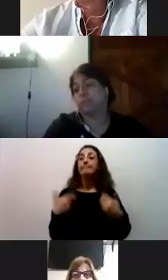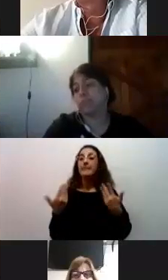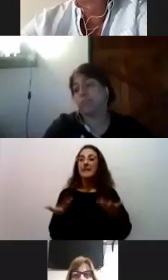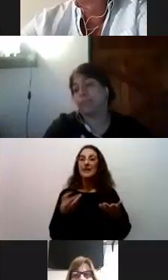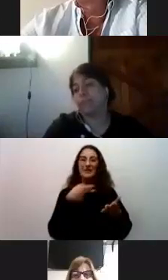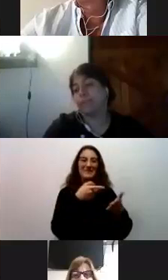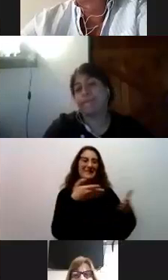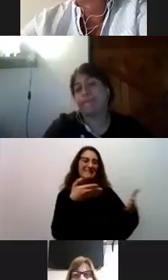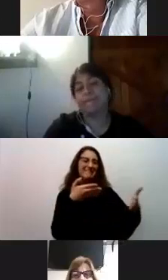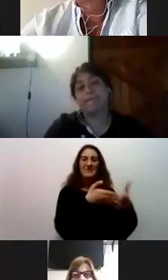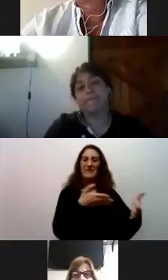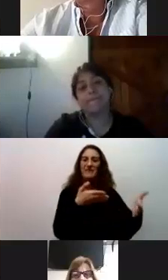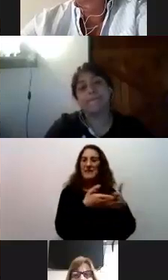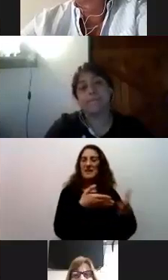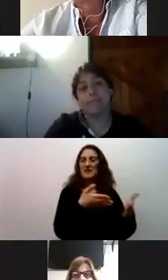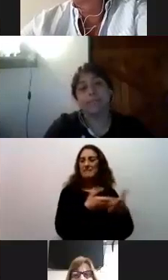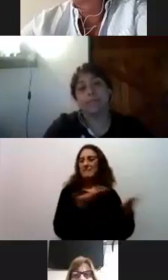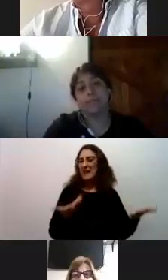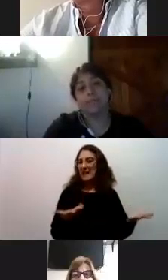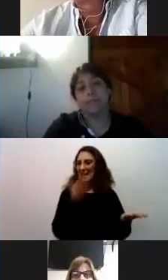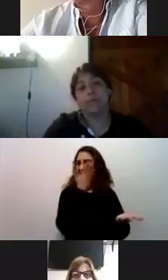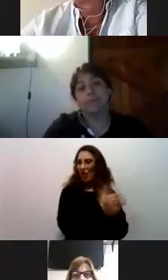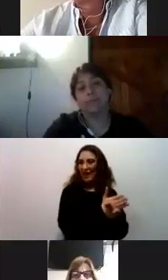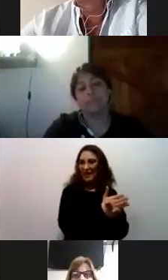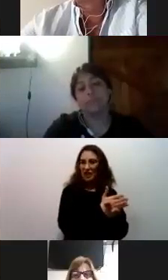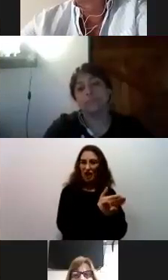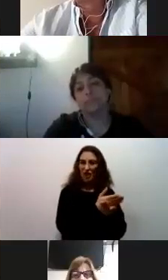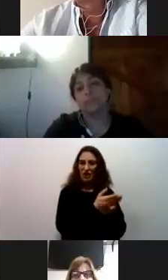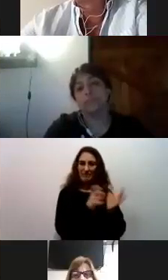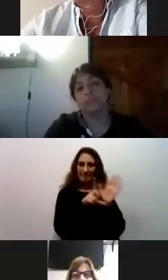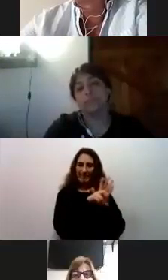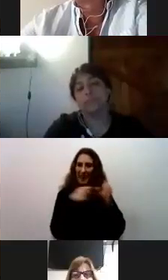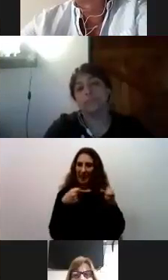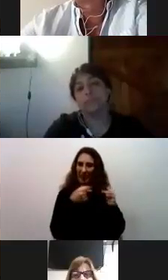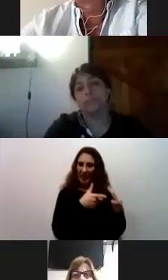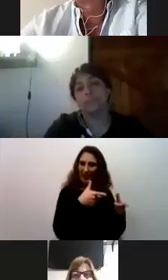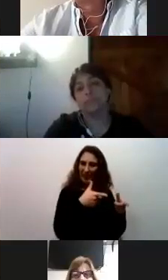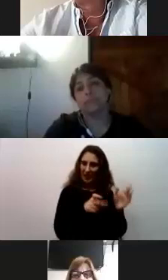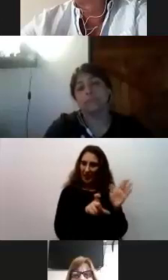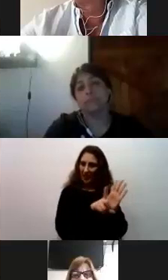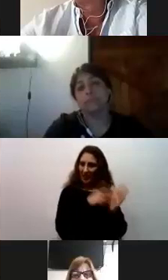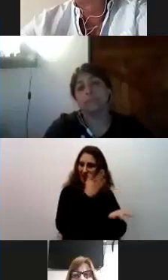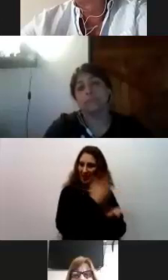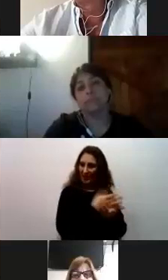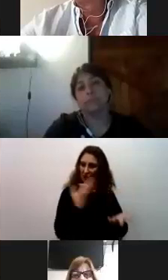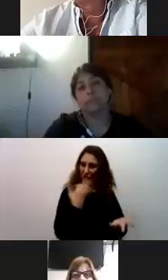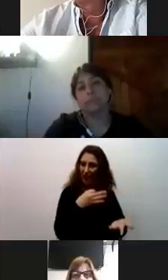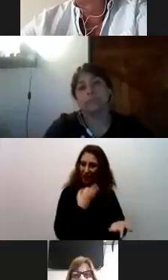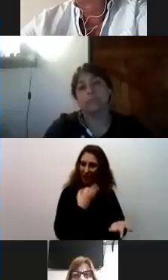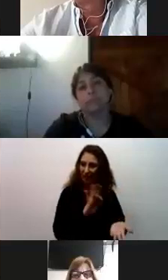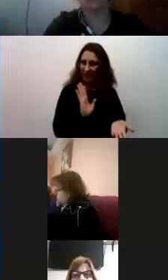frustratoria de los derechos que les confiere la ley a fin de que puedan contar con posibilidades reales de